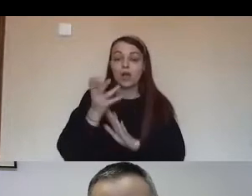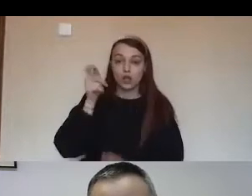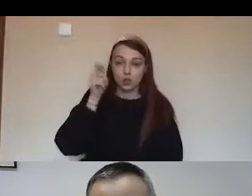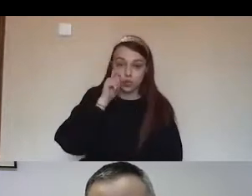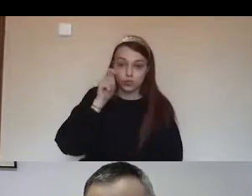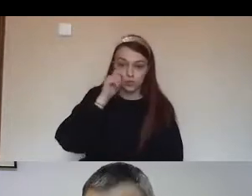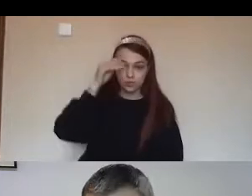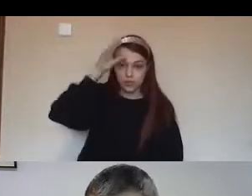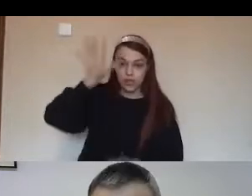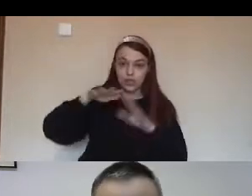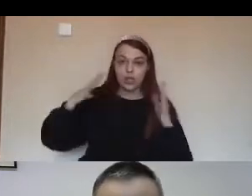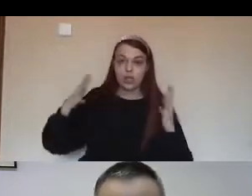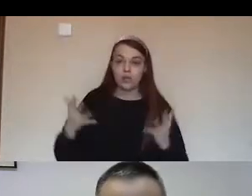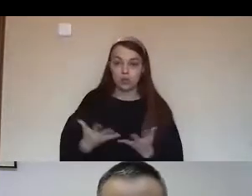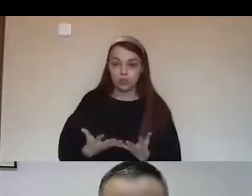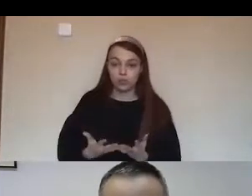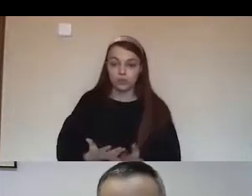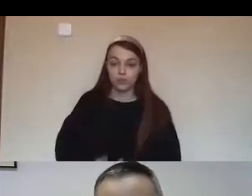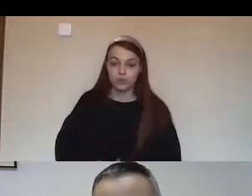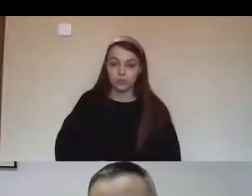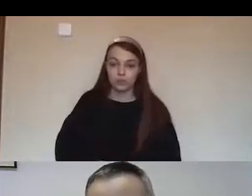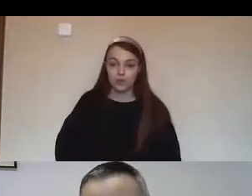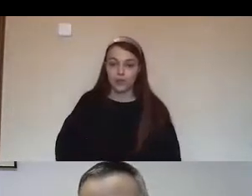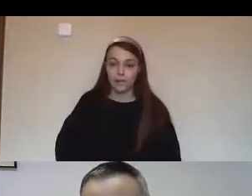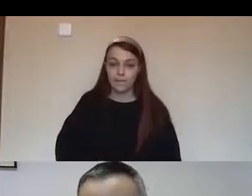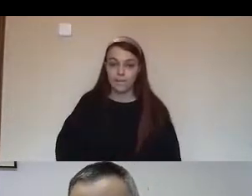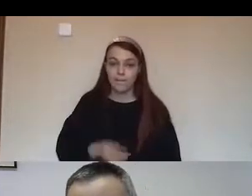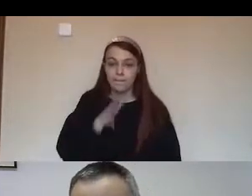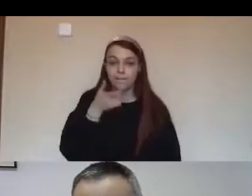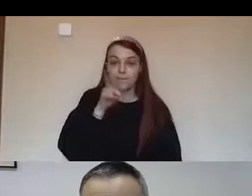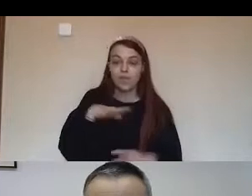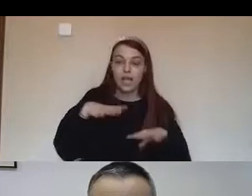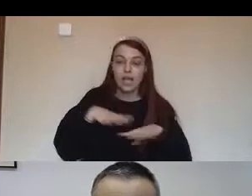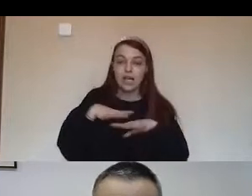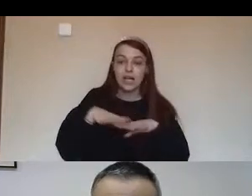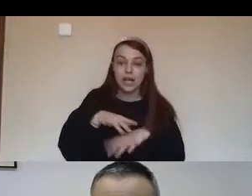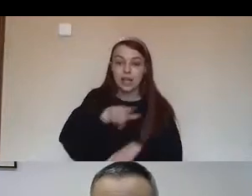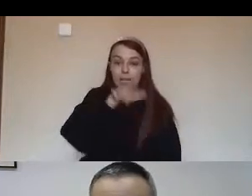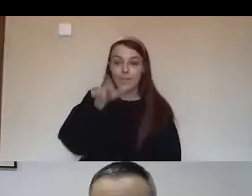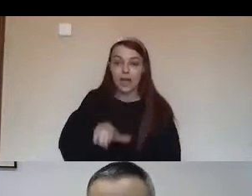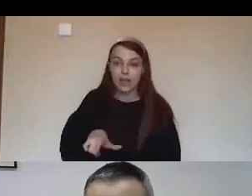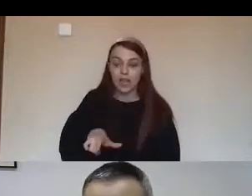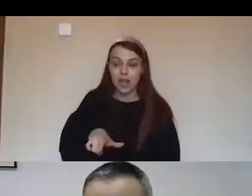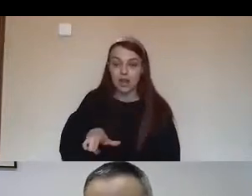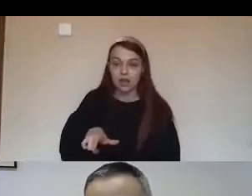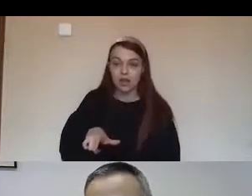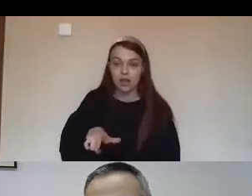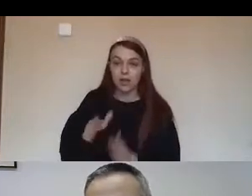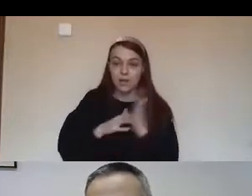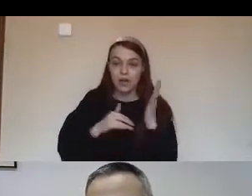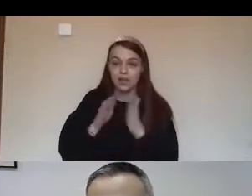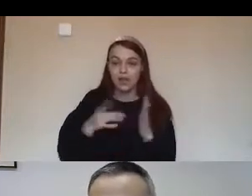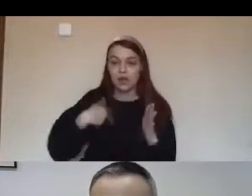¿no? Y, bueno, ahora pertenecemos también a la Red Valenciana, que es una red muy activa, que está organizando